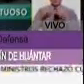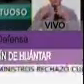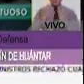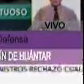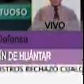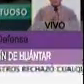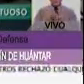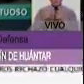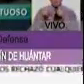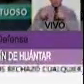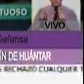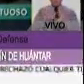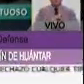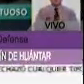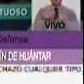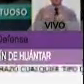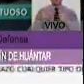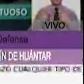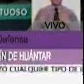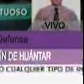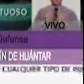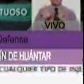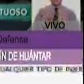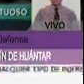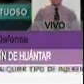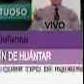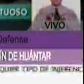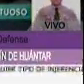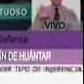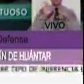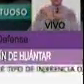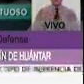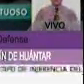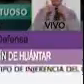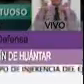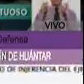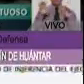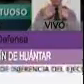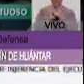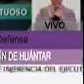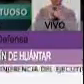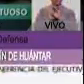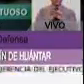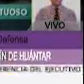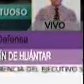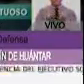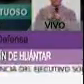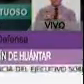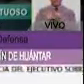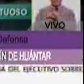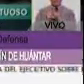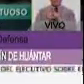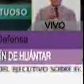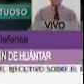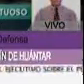esa prueba no tiene ningún valor legal desde el punto de vista constitucional y legal.